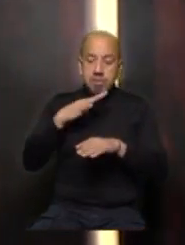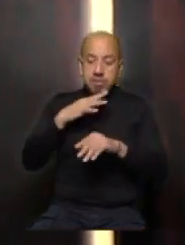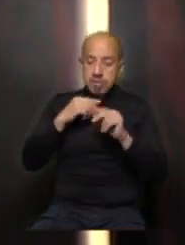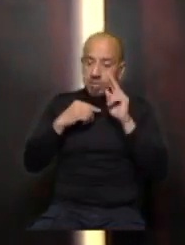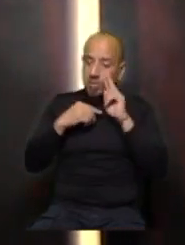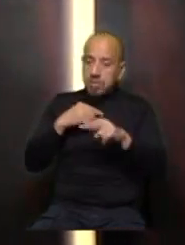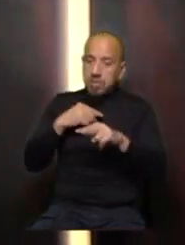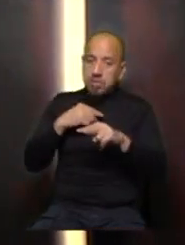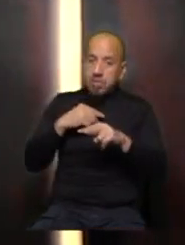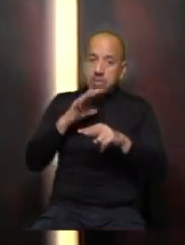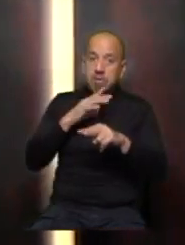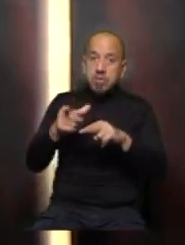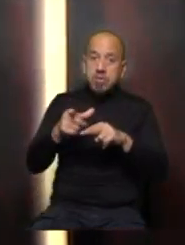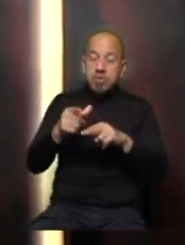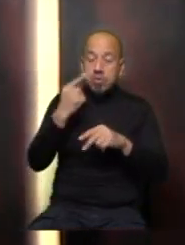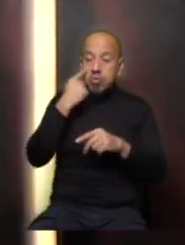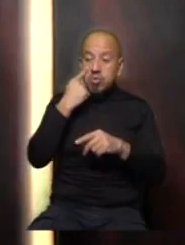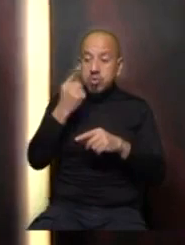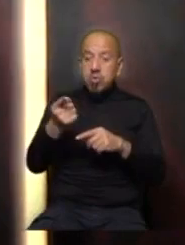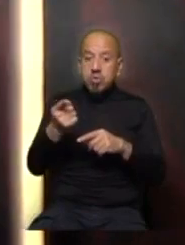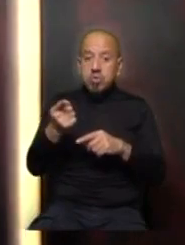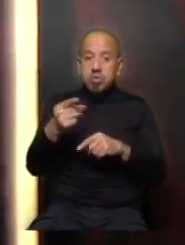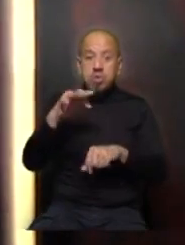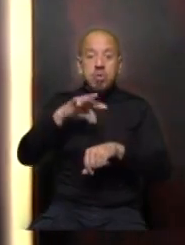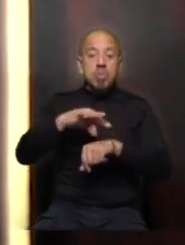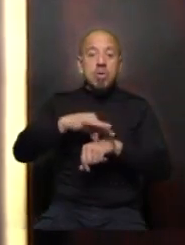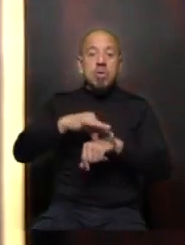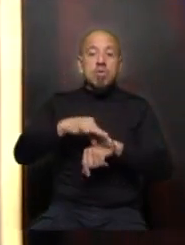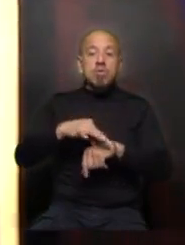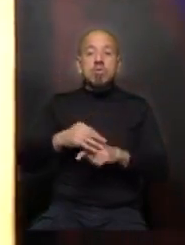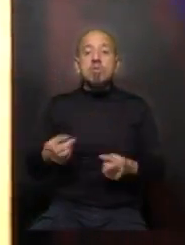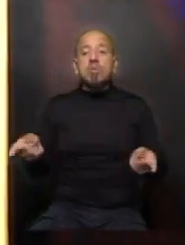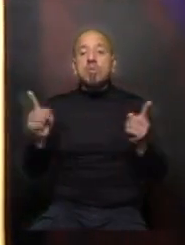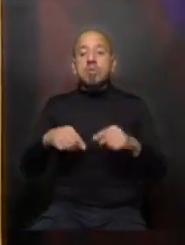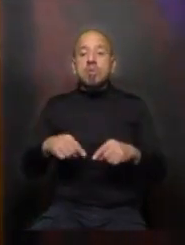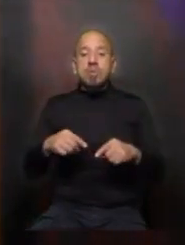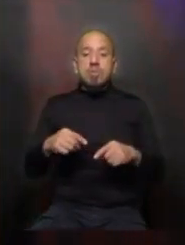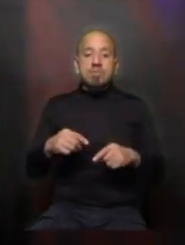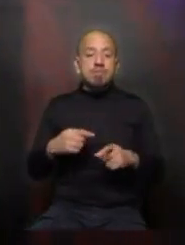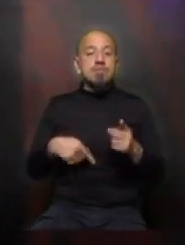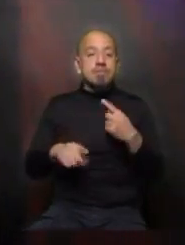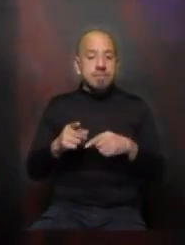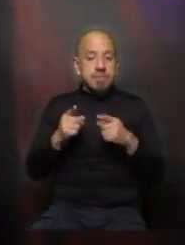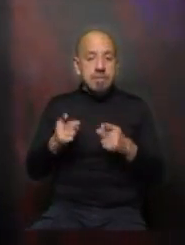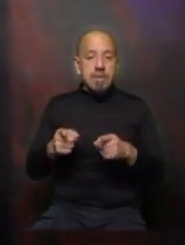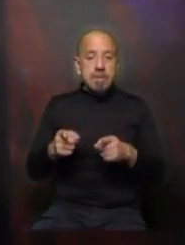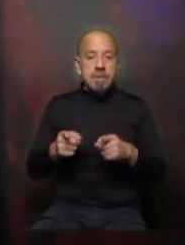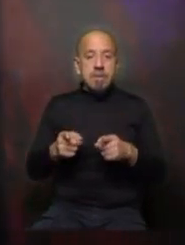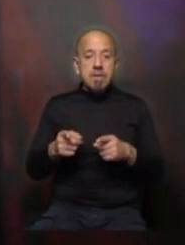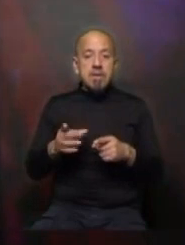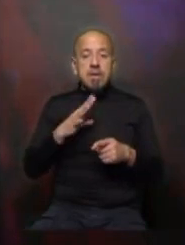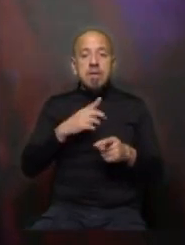en ella los ojos los médicos volv inútilmente allí delante de